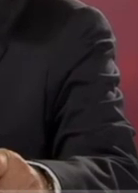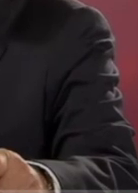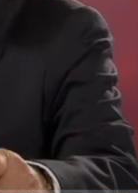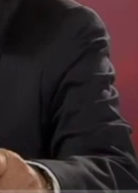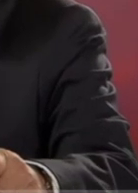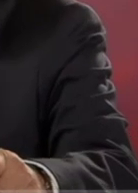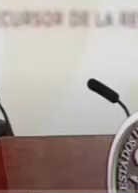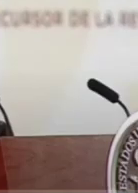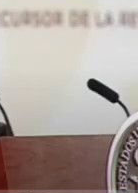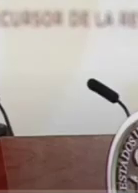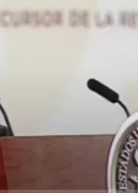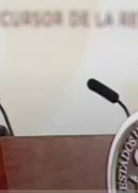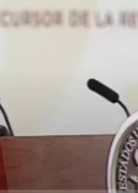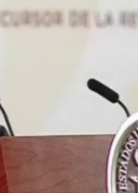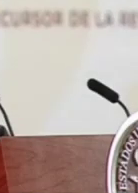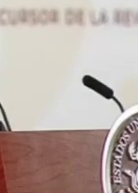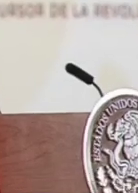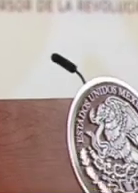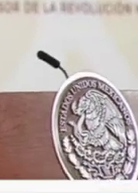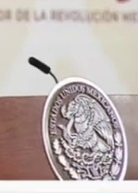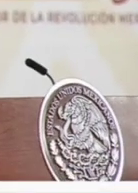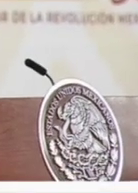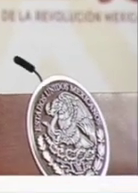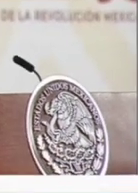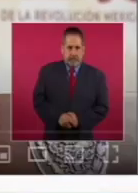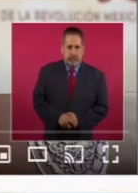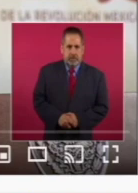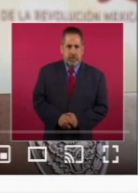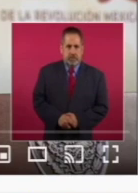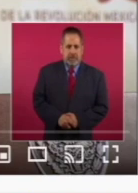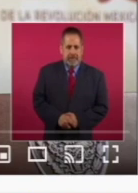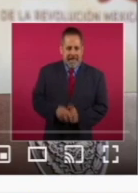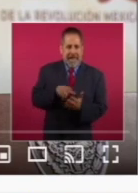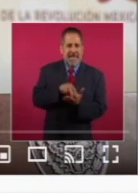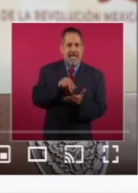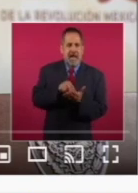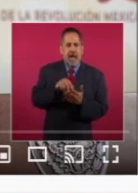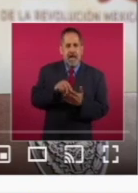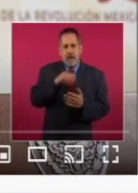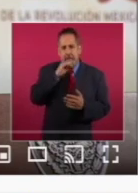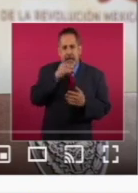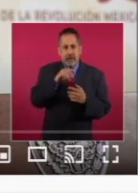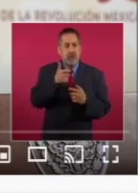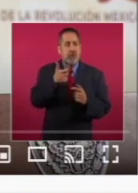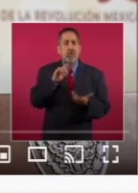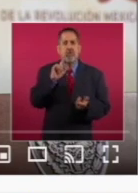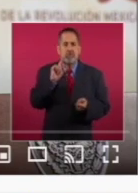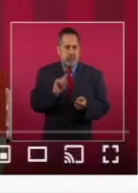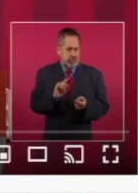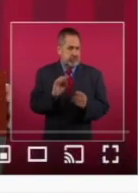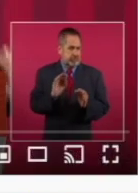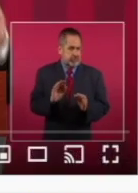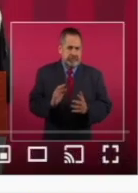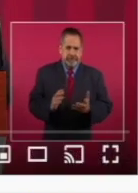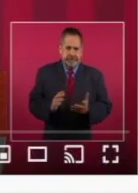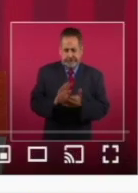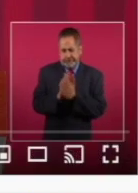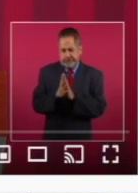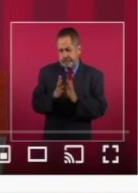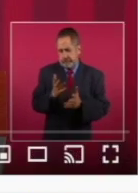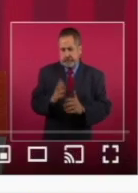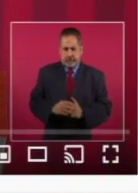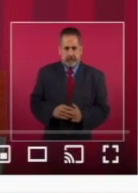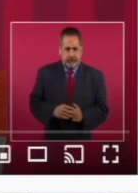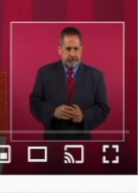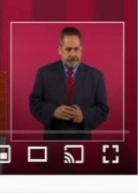la harina de maíz por las tortillas. Eso fue